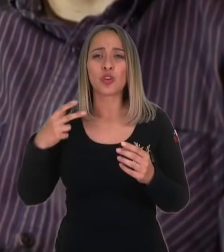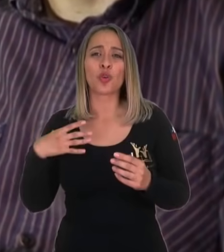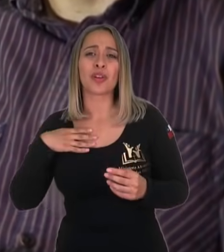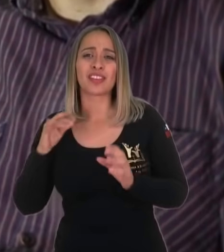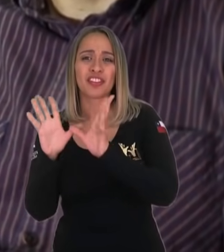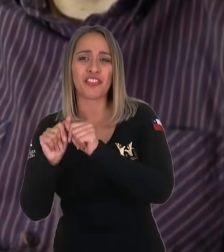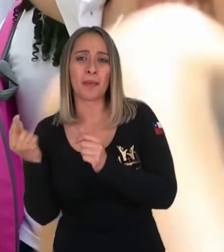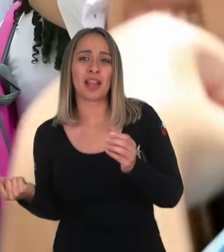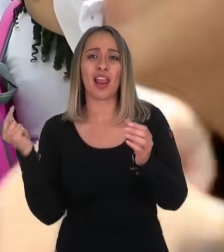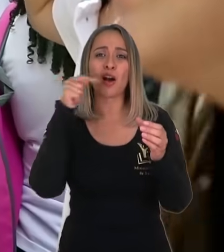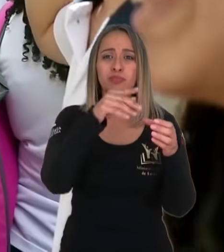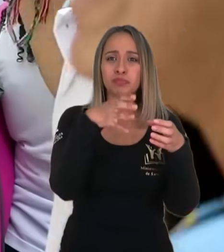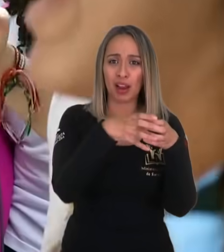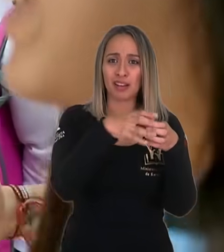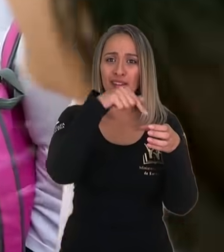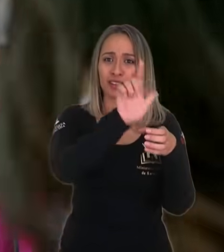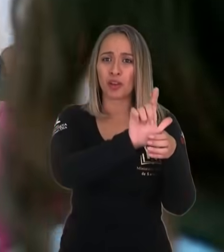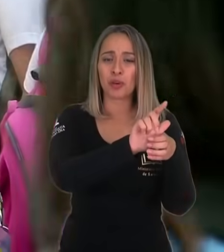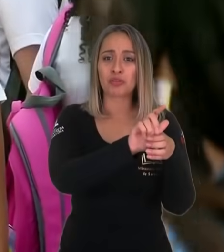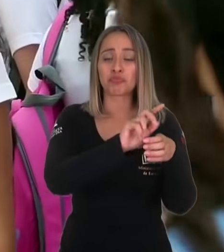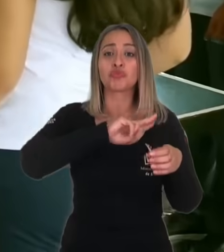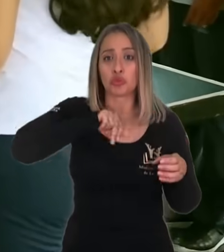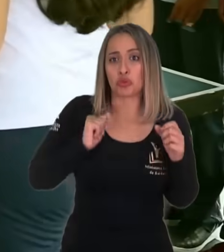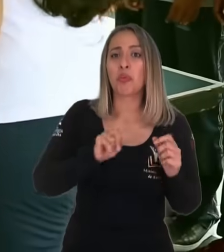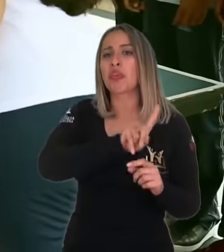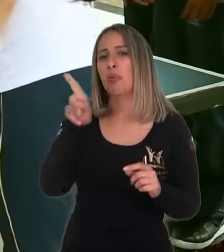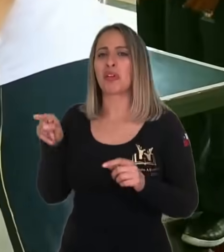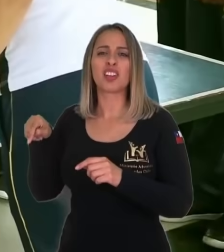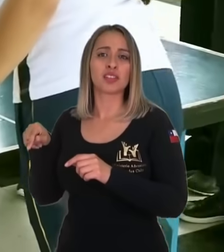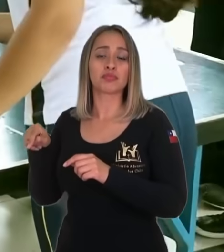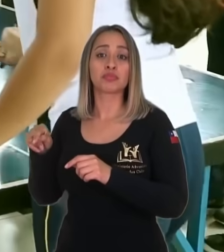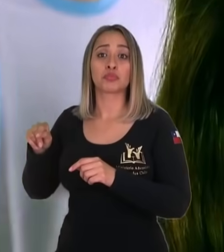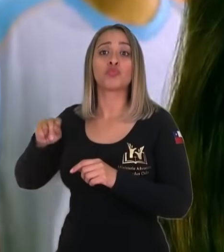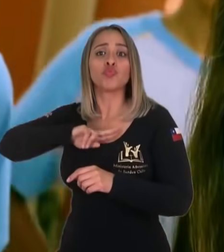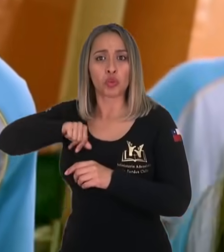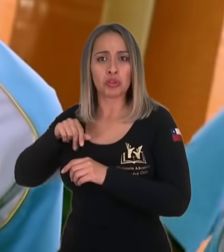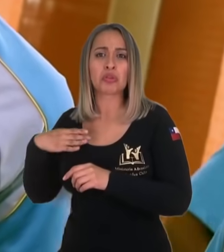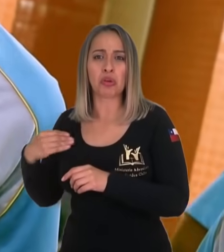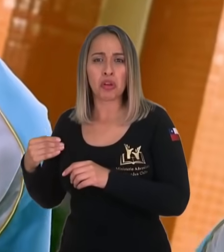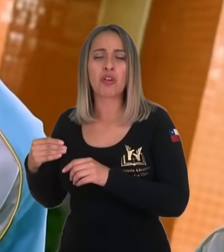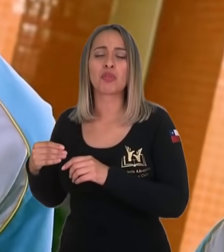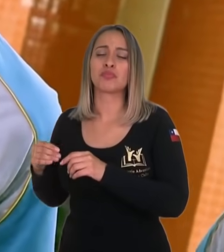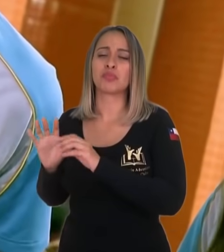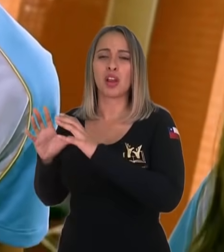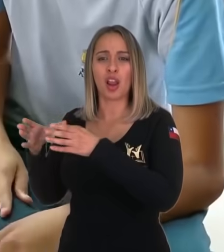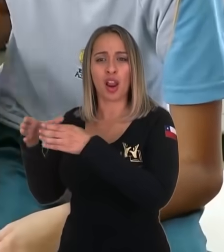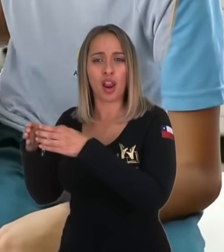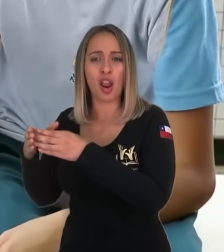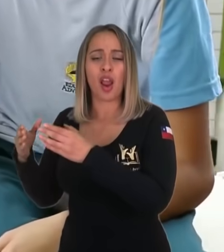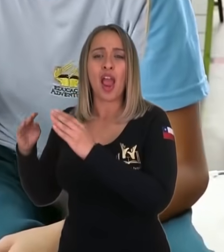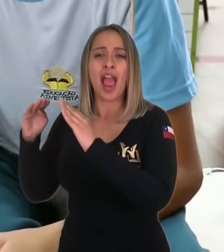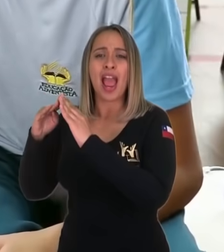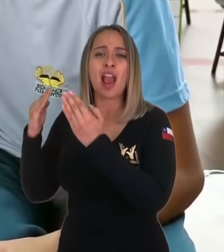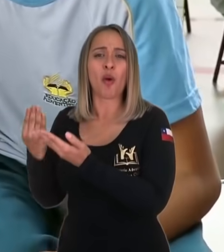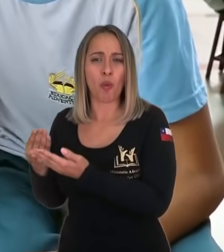en IAPE. Podríamos habernos quedado en Maceió con nuestros hijos estudiando en buenas escuelas particulares, pero el